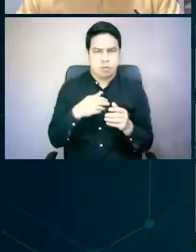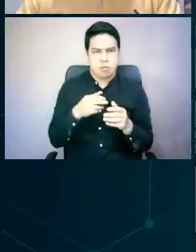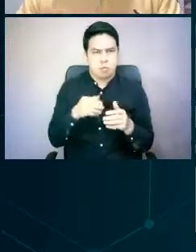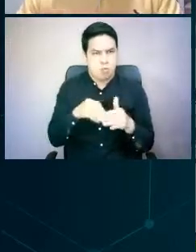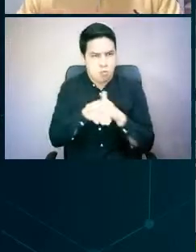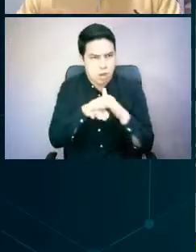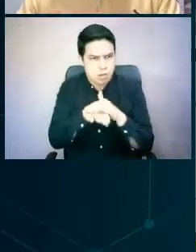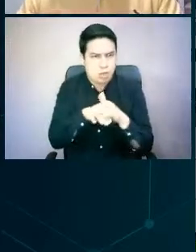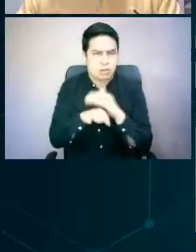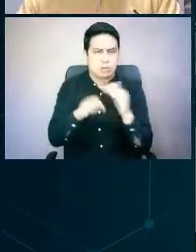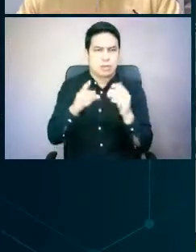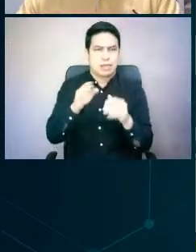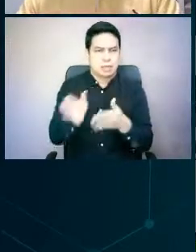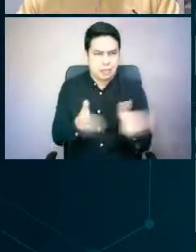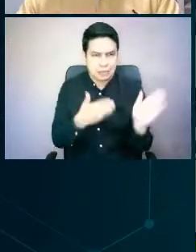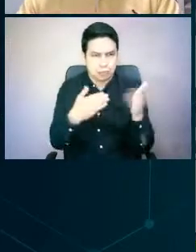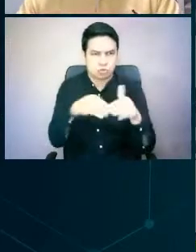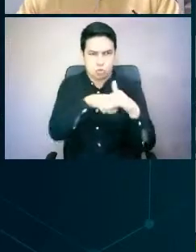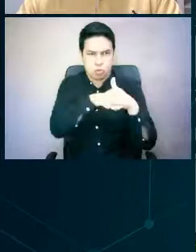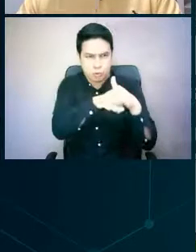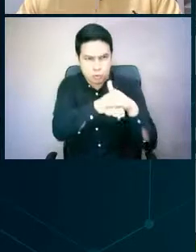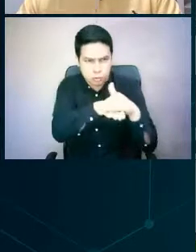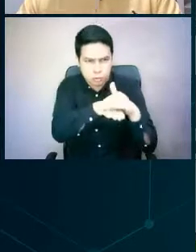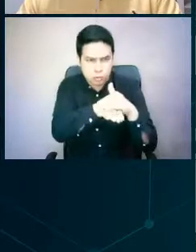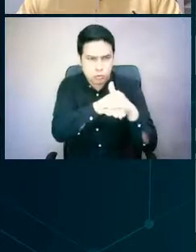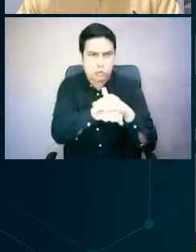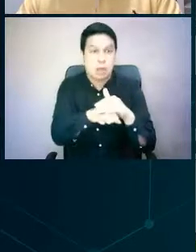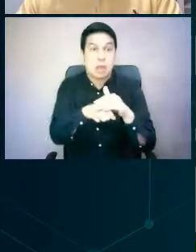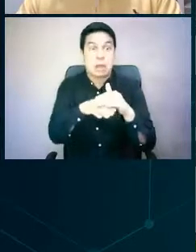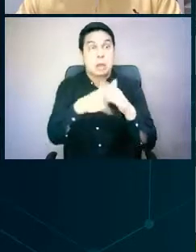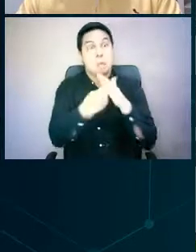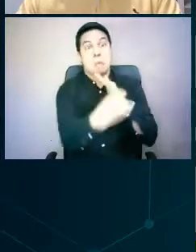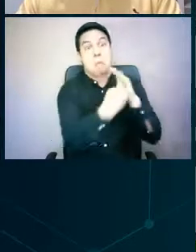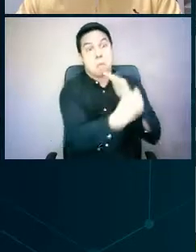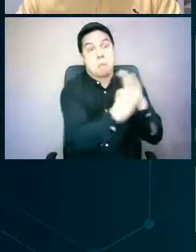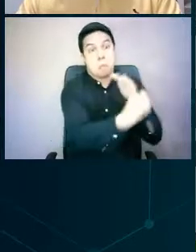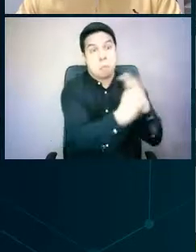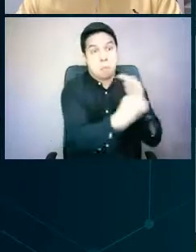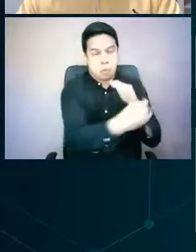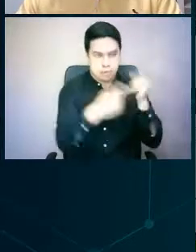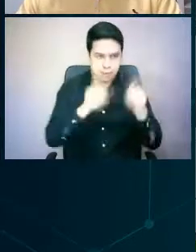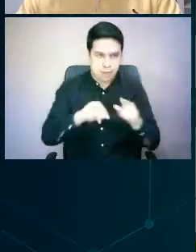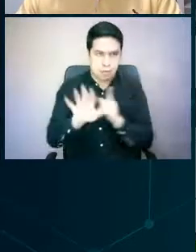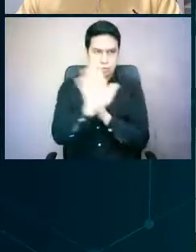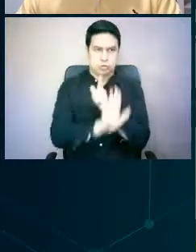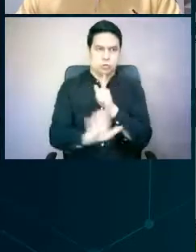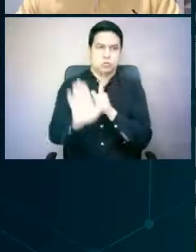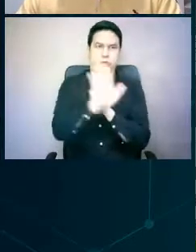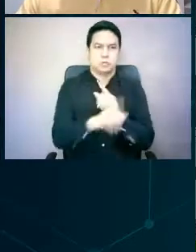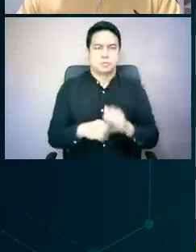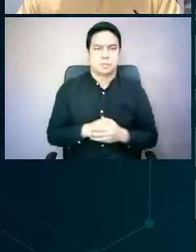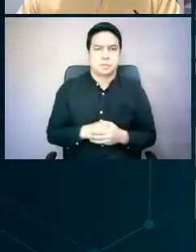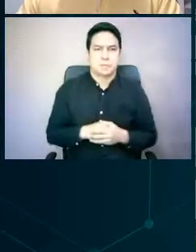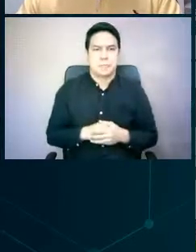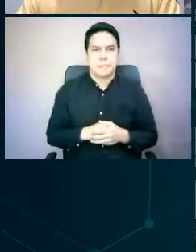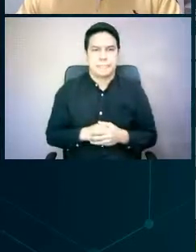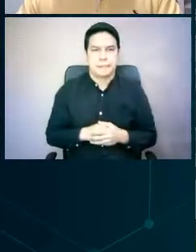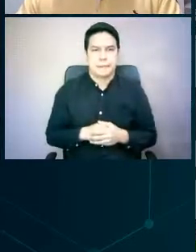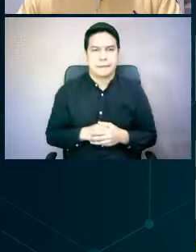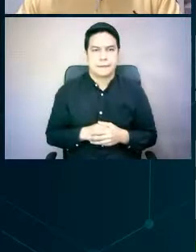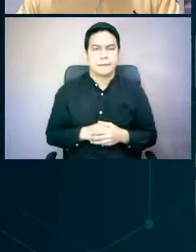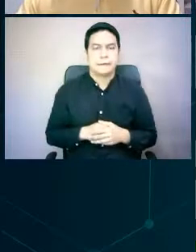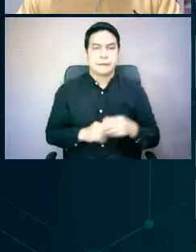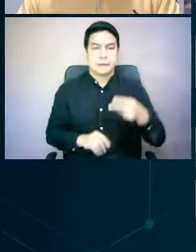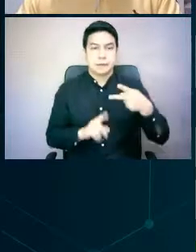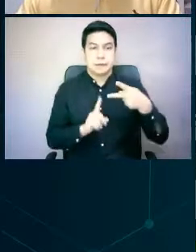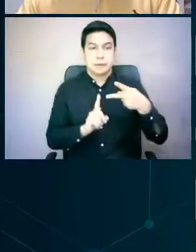que entran y de los paquetes también que salen. El segundo aspecto que le introduce